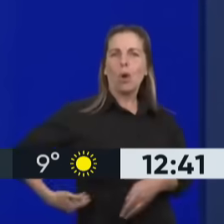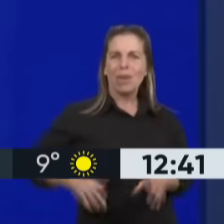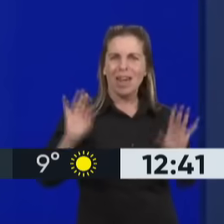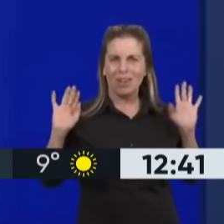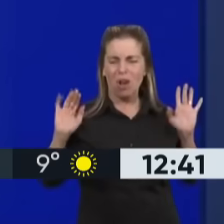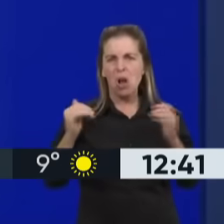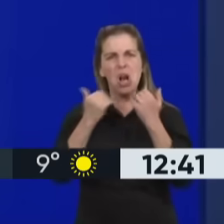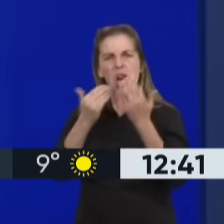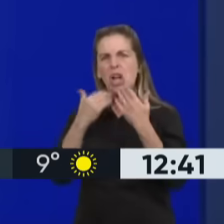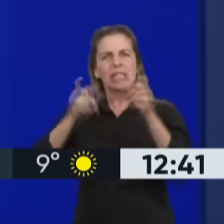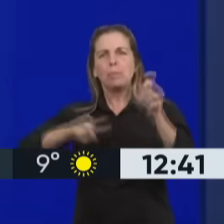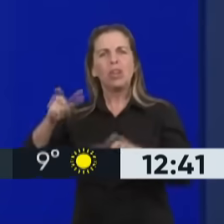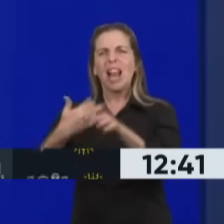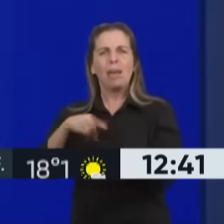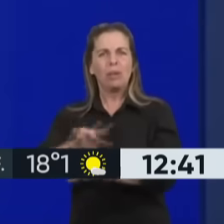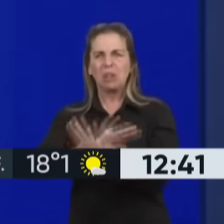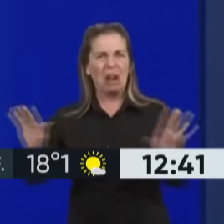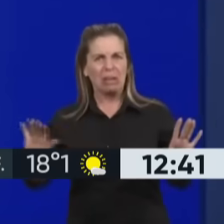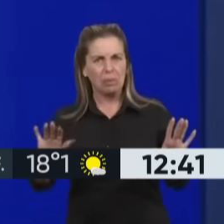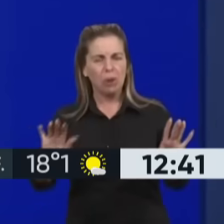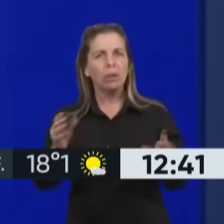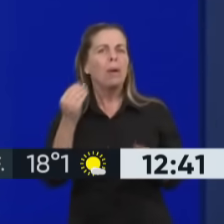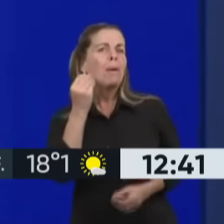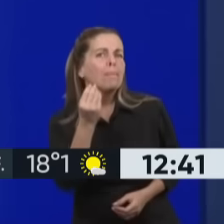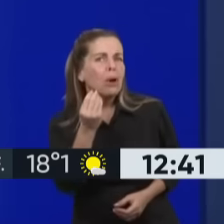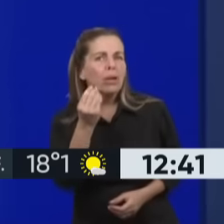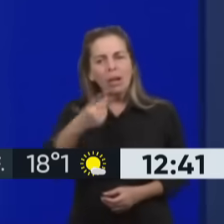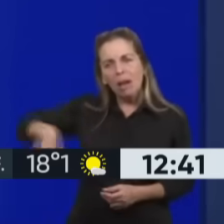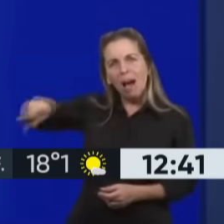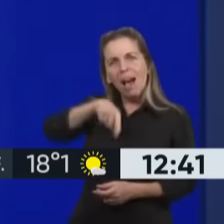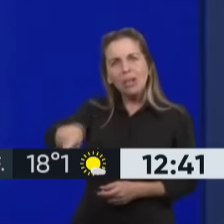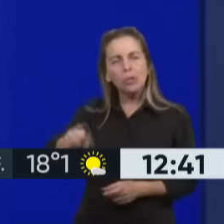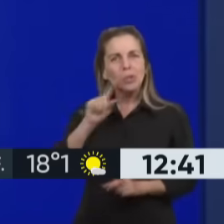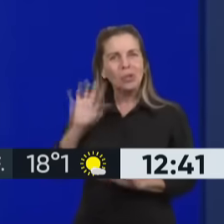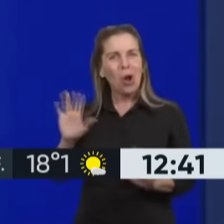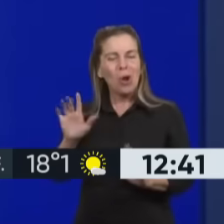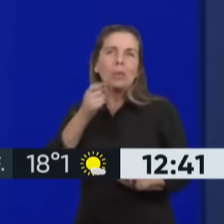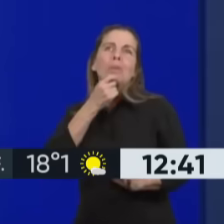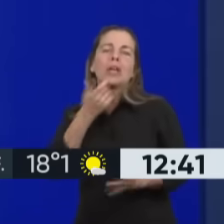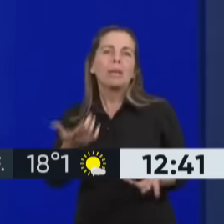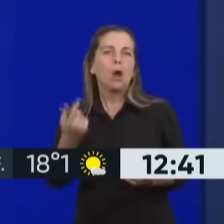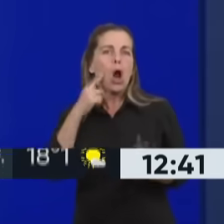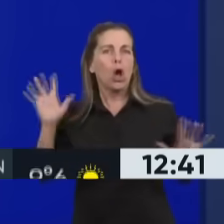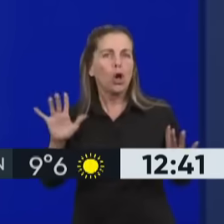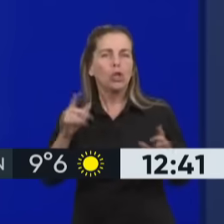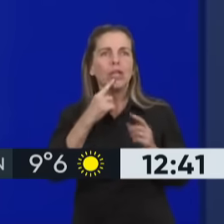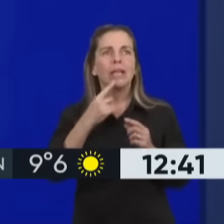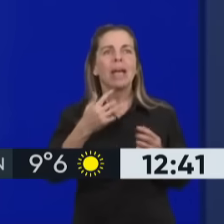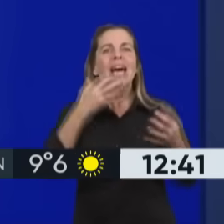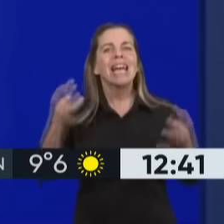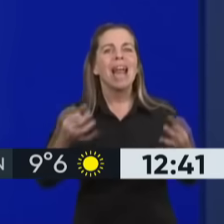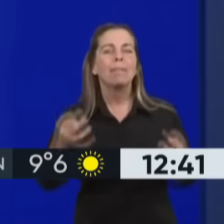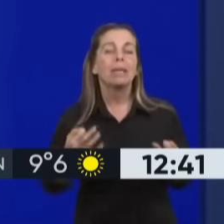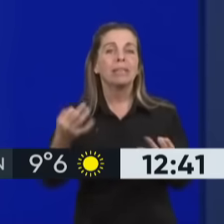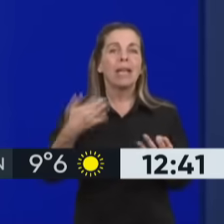es muy fácil de comprender por qué. Ellos no conocen en carne propia lo que es sufrir un país con inflación, un país con